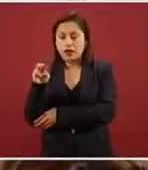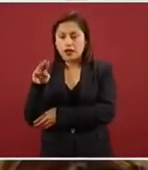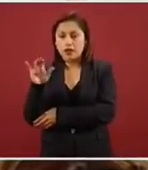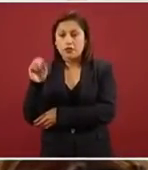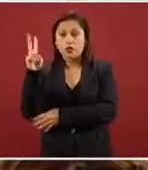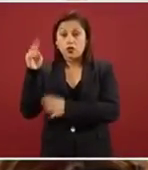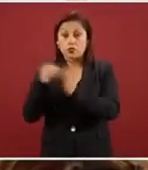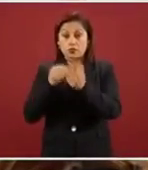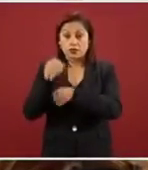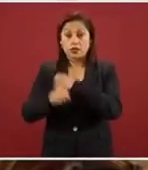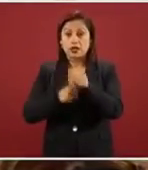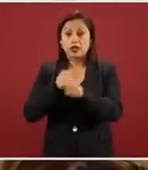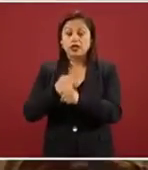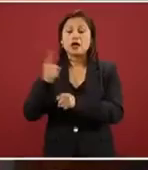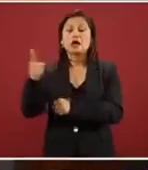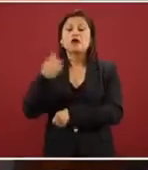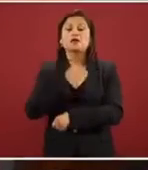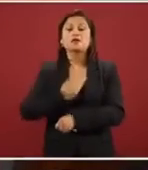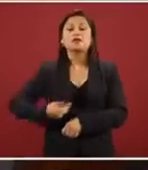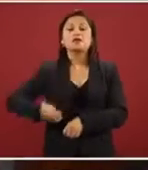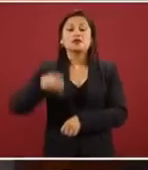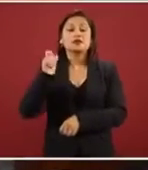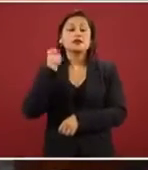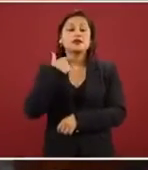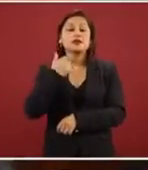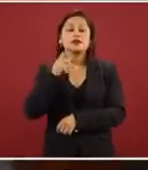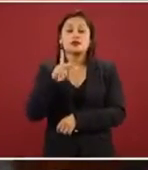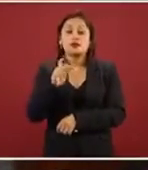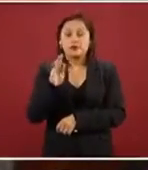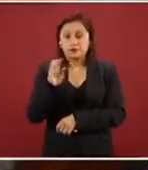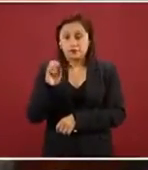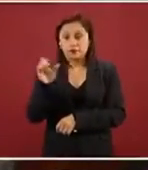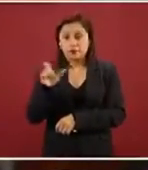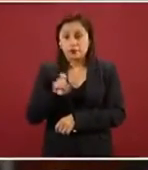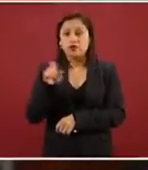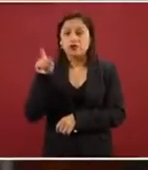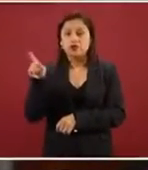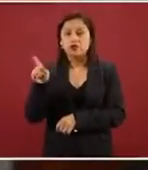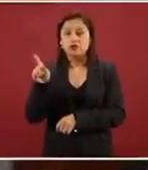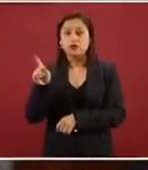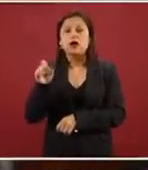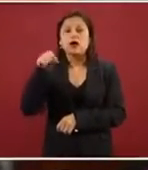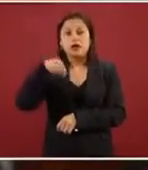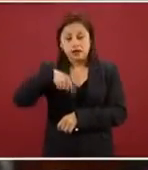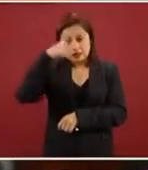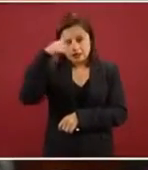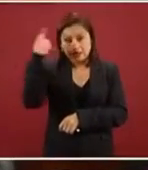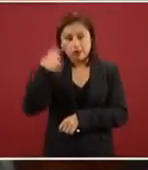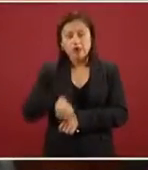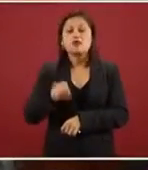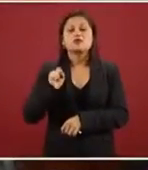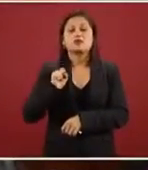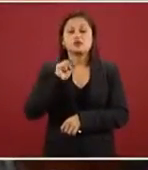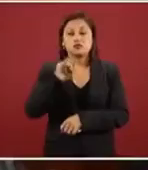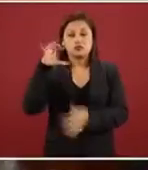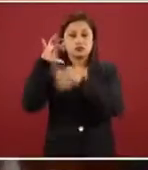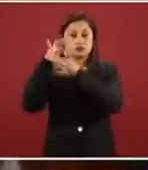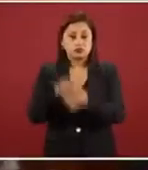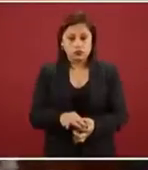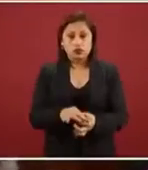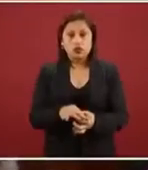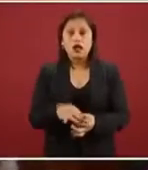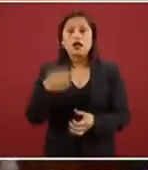2000, con el gobierno de Vicente Fox, se ratificó esta figura, pero se le dio un uso corrupto y